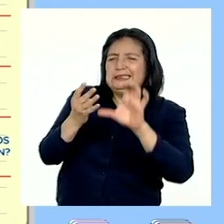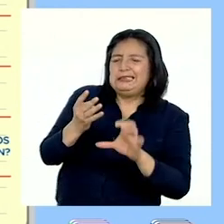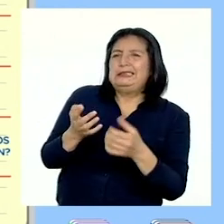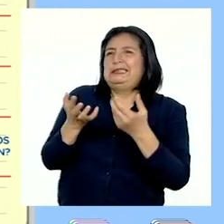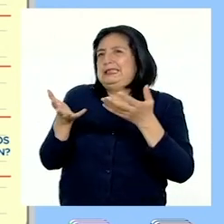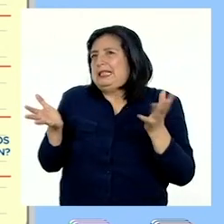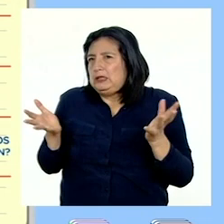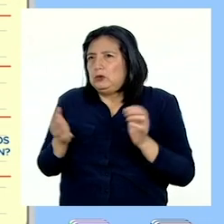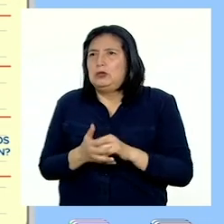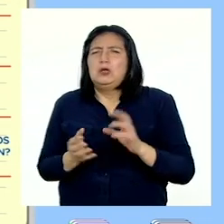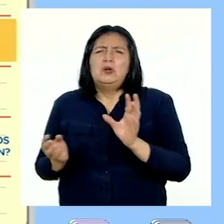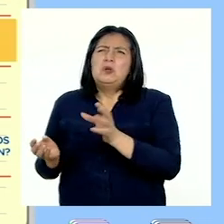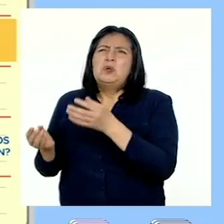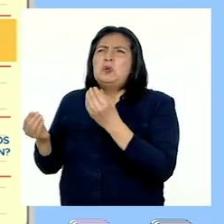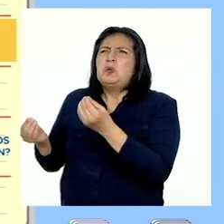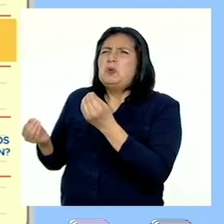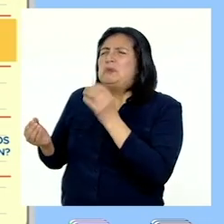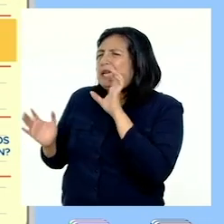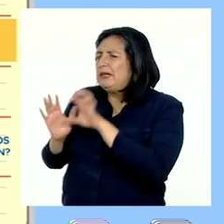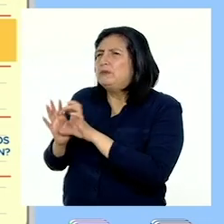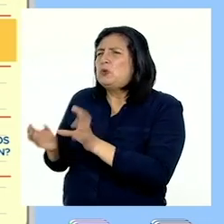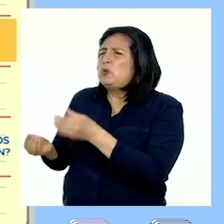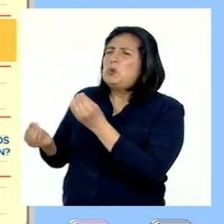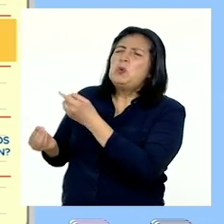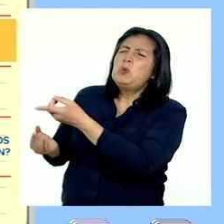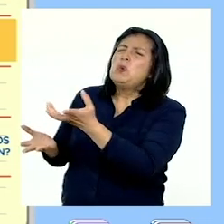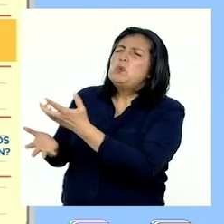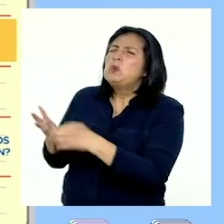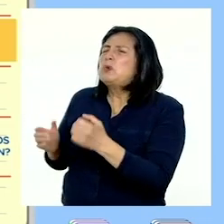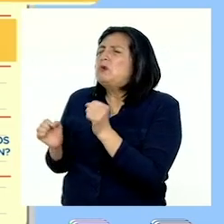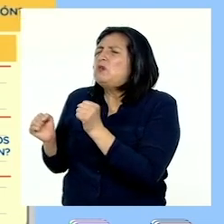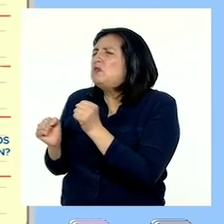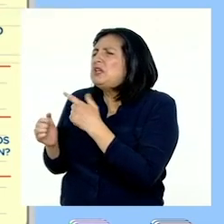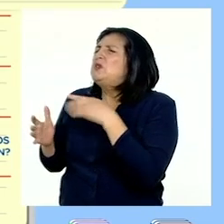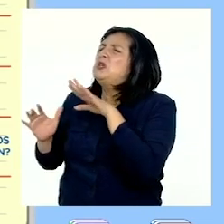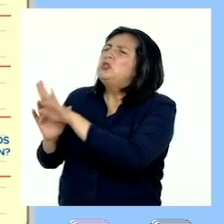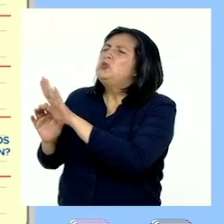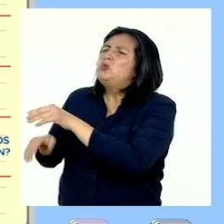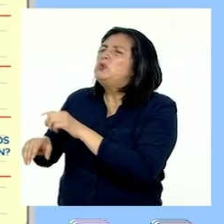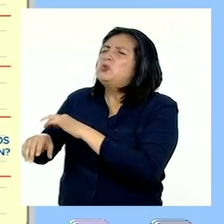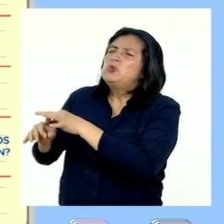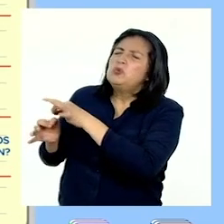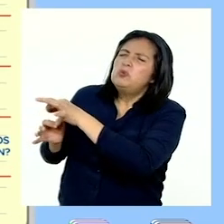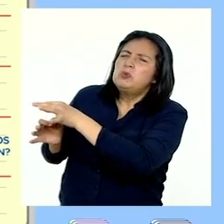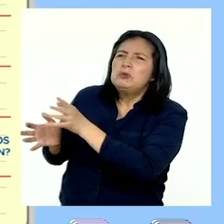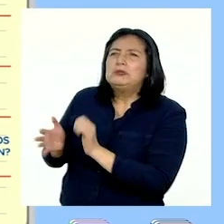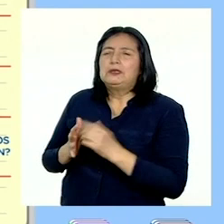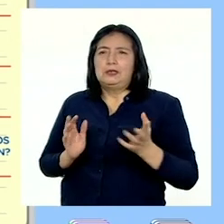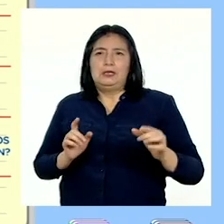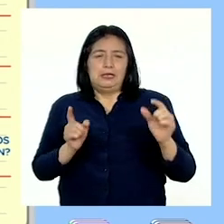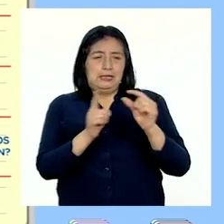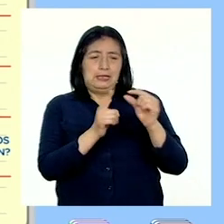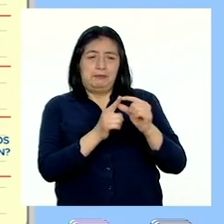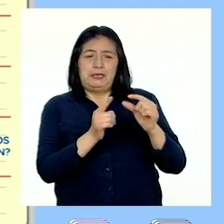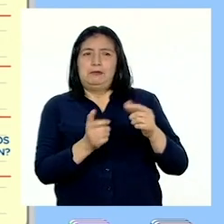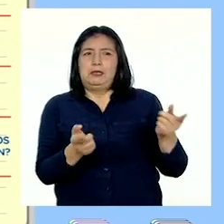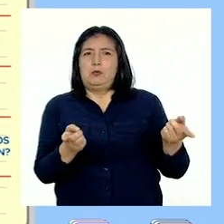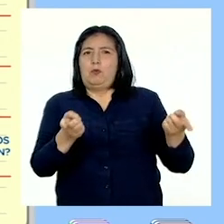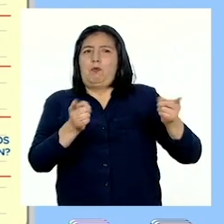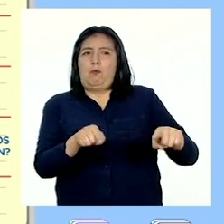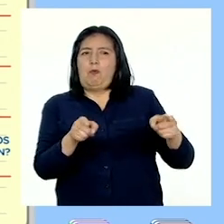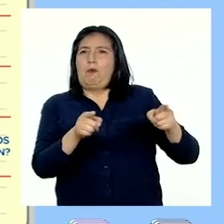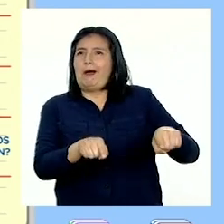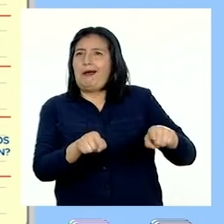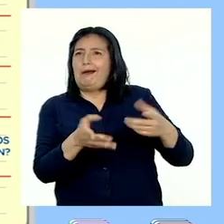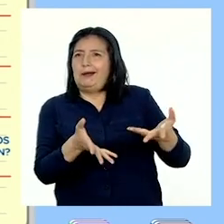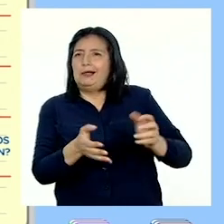características de algo, como en ¿cómo es el invierno en nuestra región? La palabra ¿cuándo?